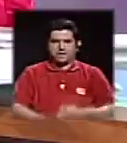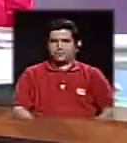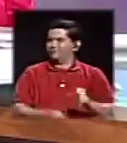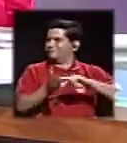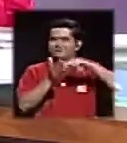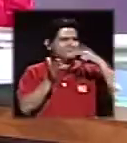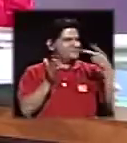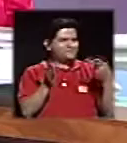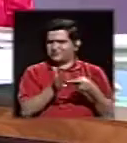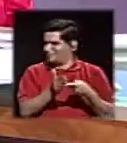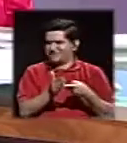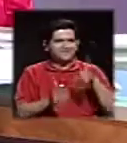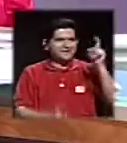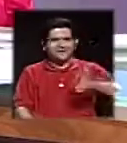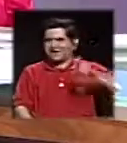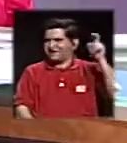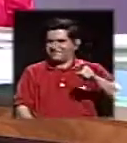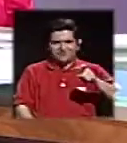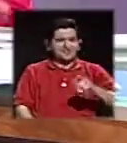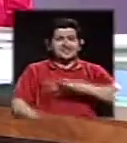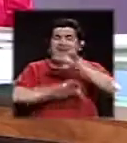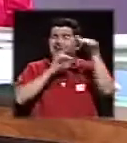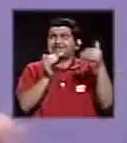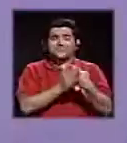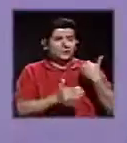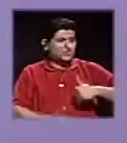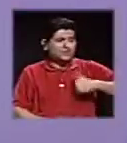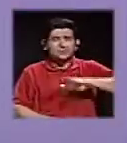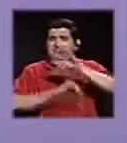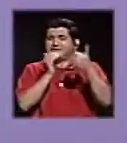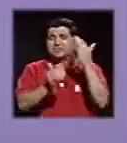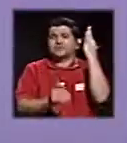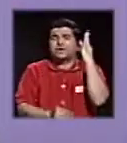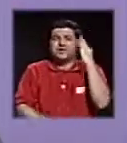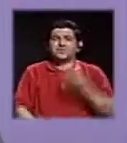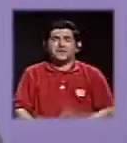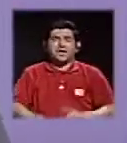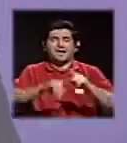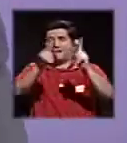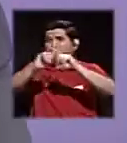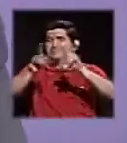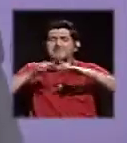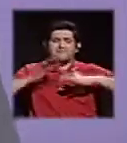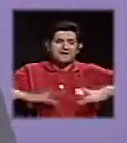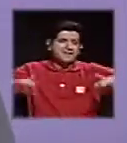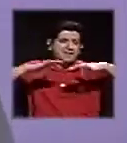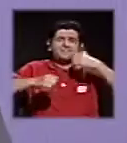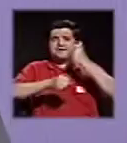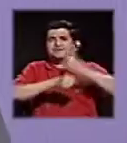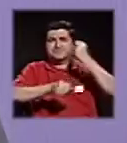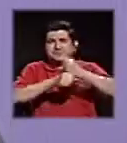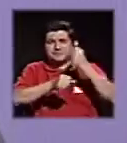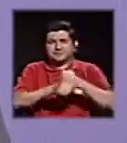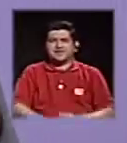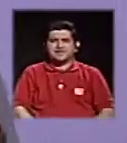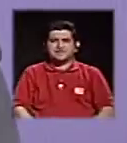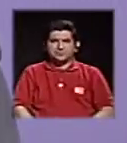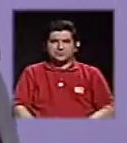quiero decir con esto que no necesitemos todos los hombres y todas las mujeres en nuestros diferentes espacios de trabajo no